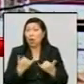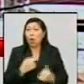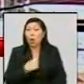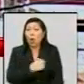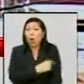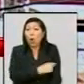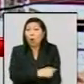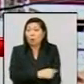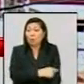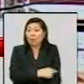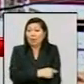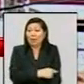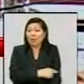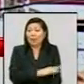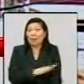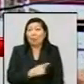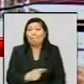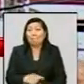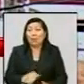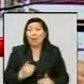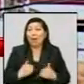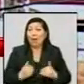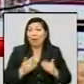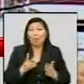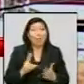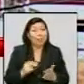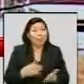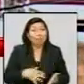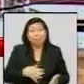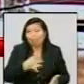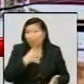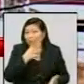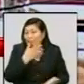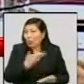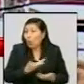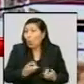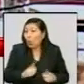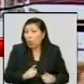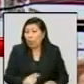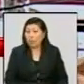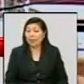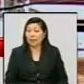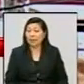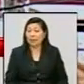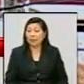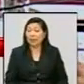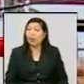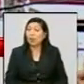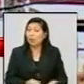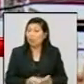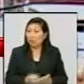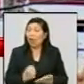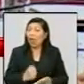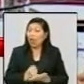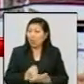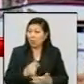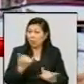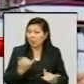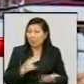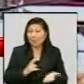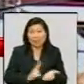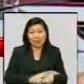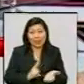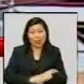hospital de niños a los menores de edad. Sin embargo, los mayores hasta ahora no sabemos nada, cuándo debería codificarse, comprarse y atenderse en el mismo